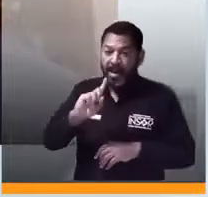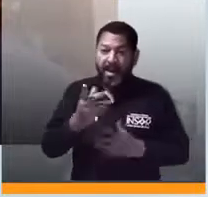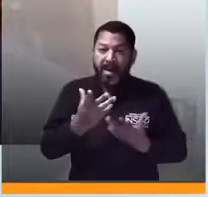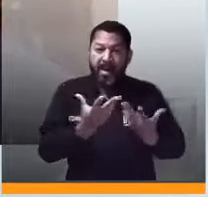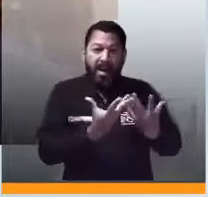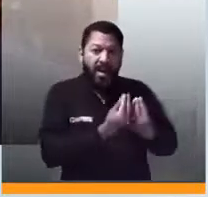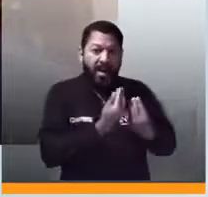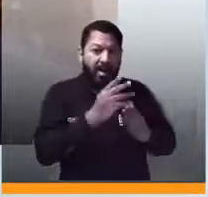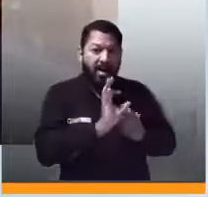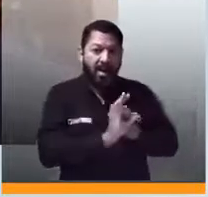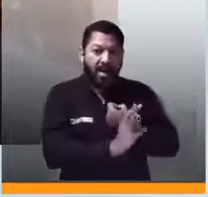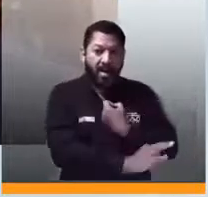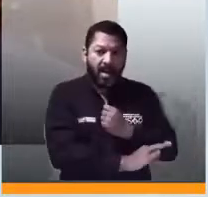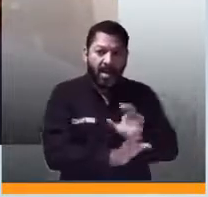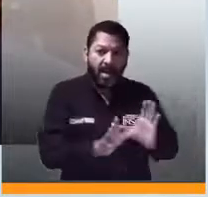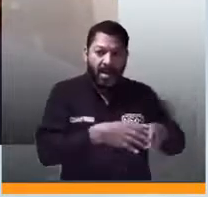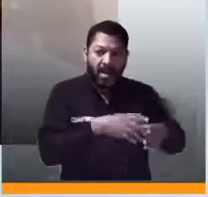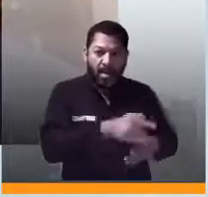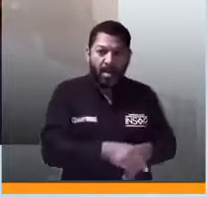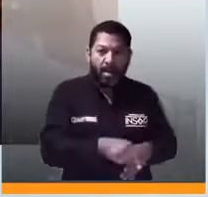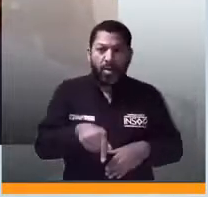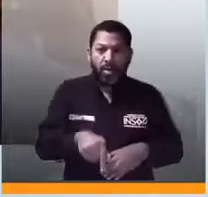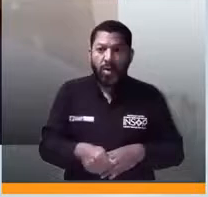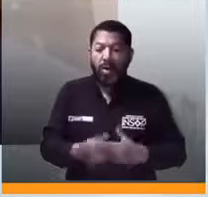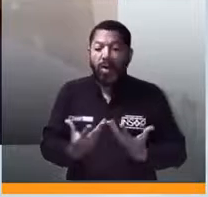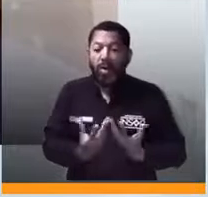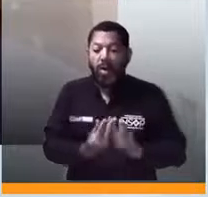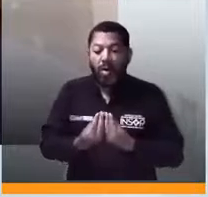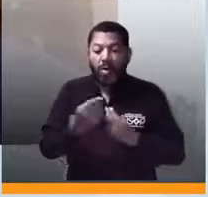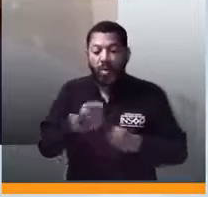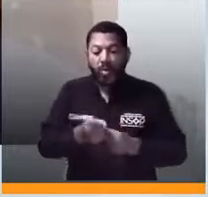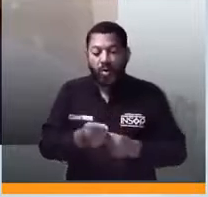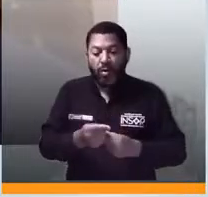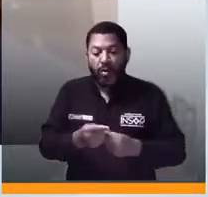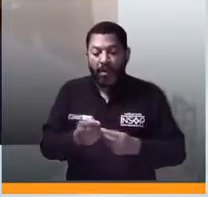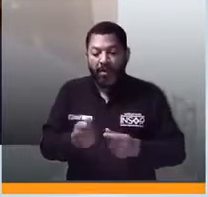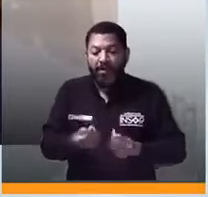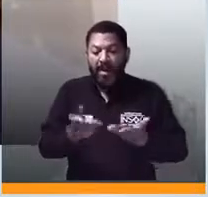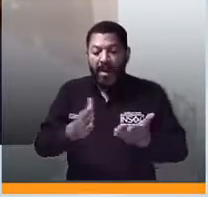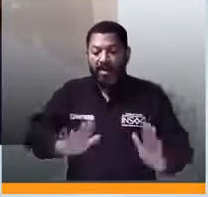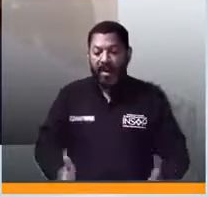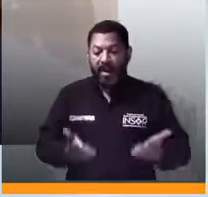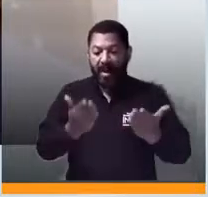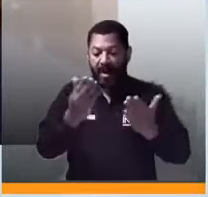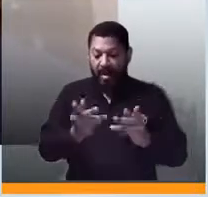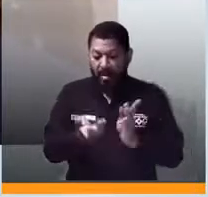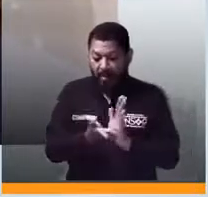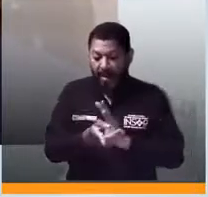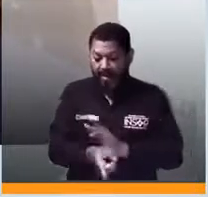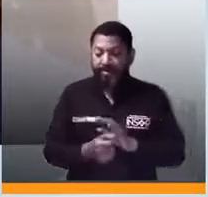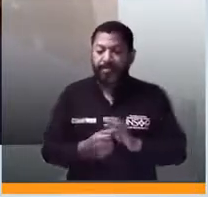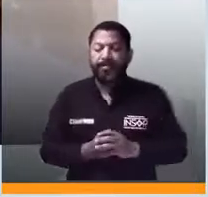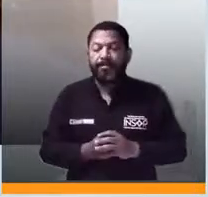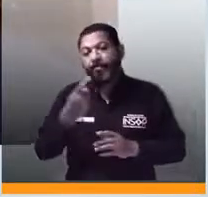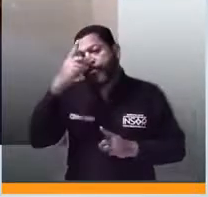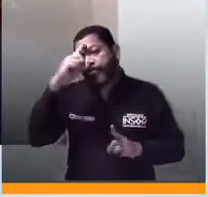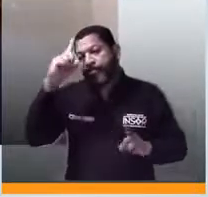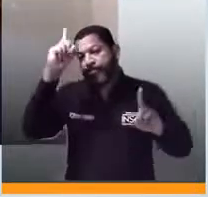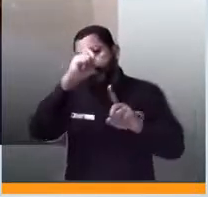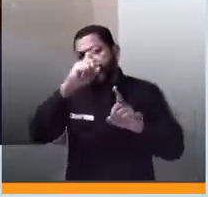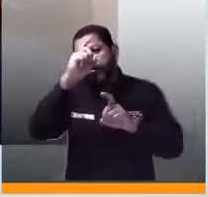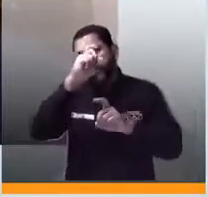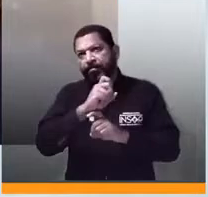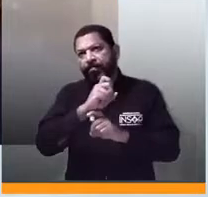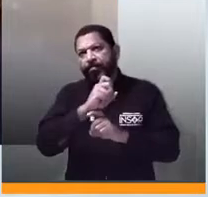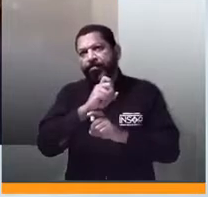Psicología y de Bienestar Estudiantil, porque hay que pensar no solamente en el